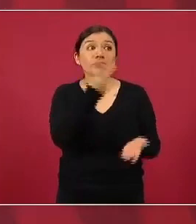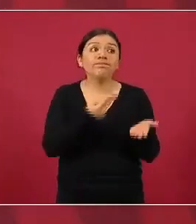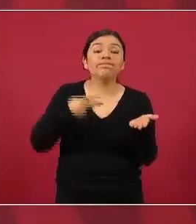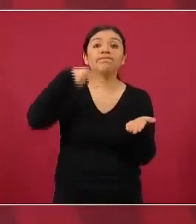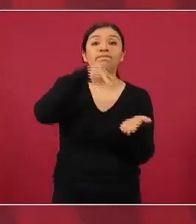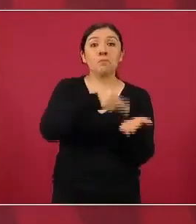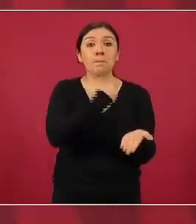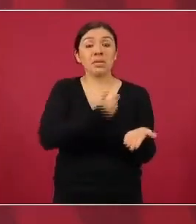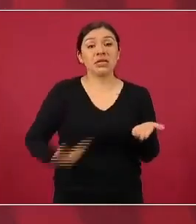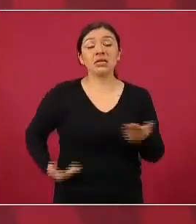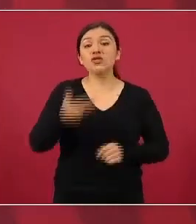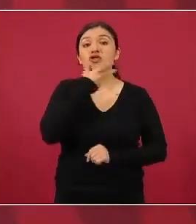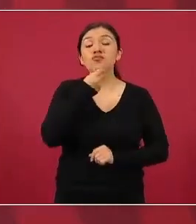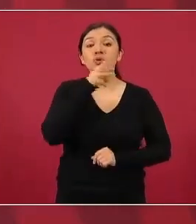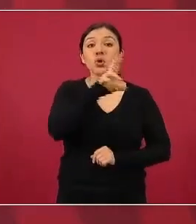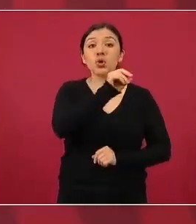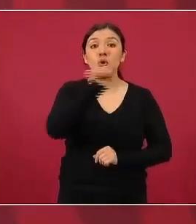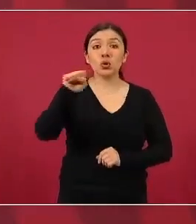la presidencia,